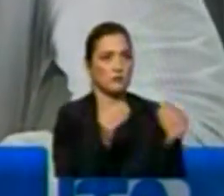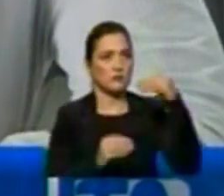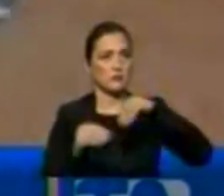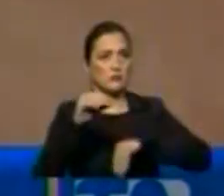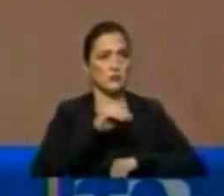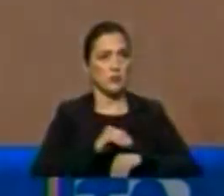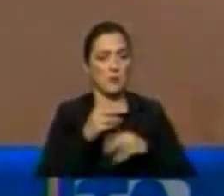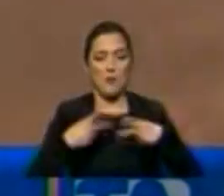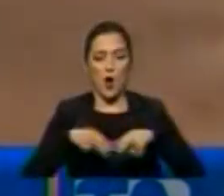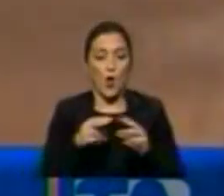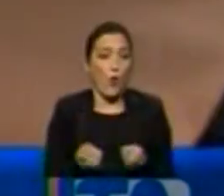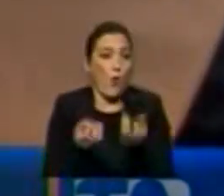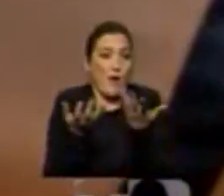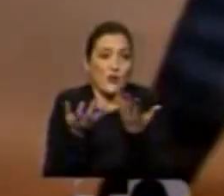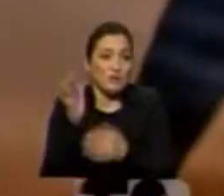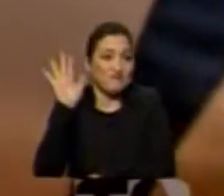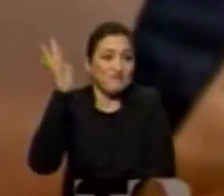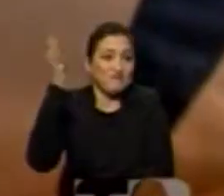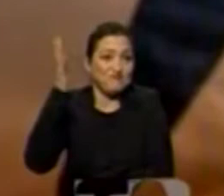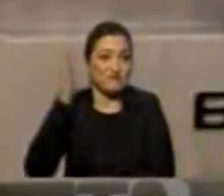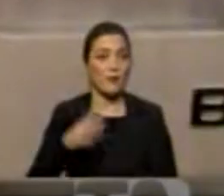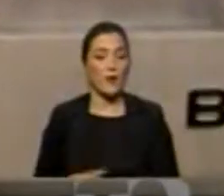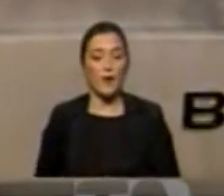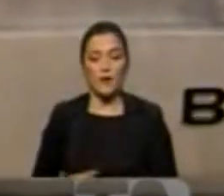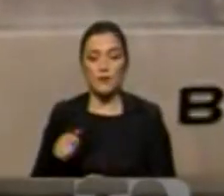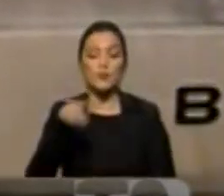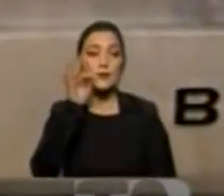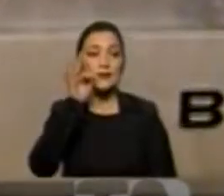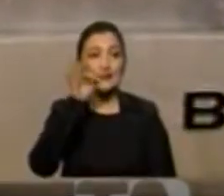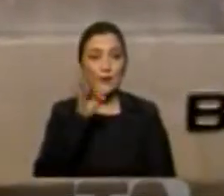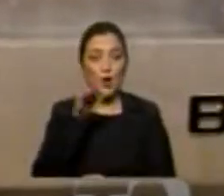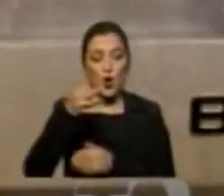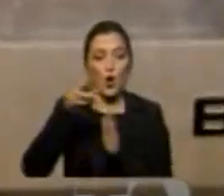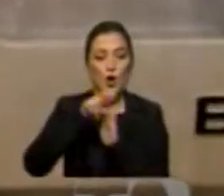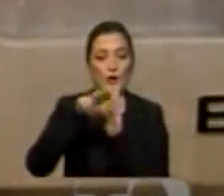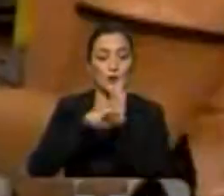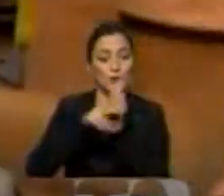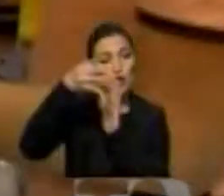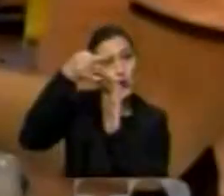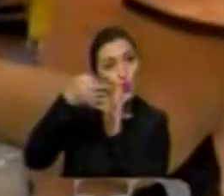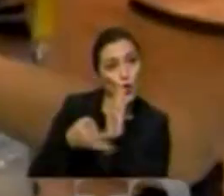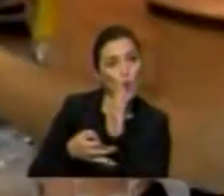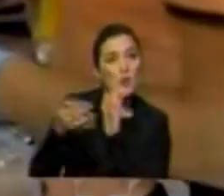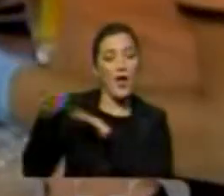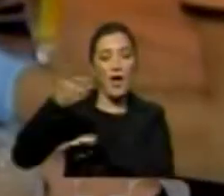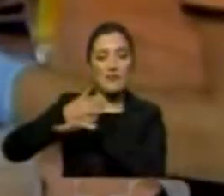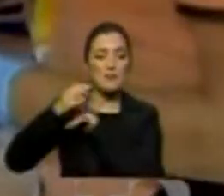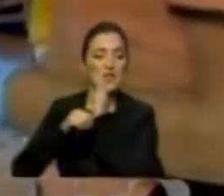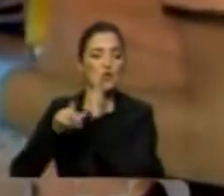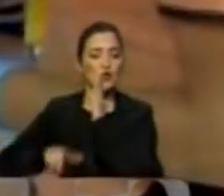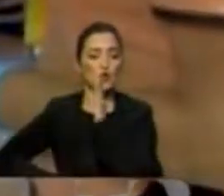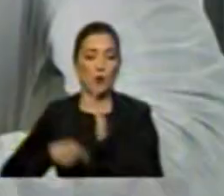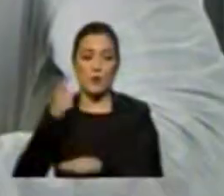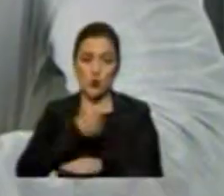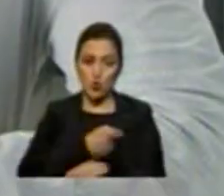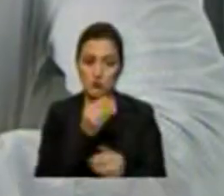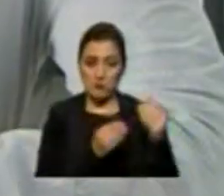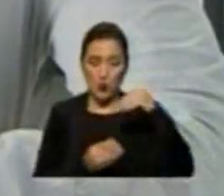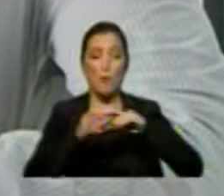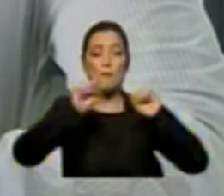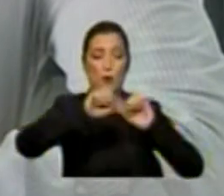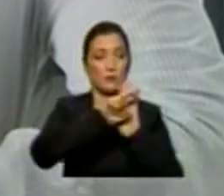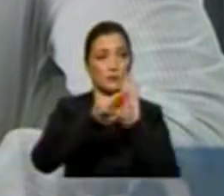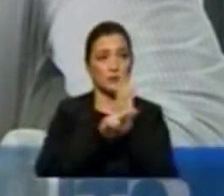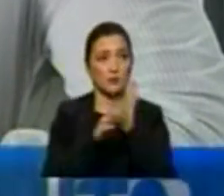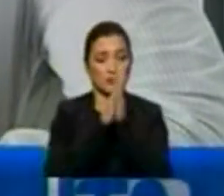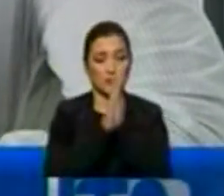costo de la prueba. No obstante, solo se hará este examen a quienes cumplan con estos lineamientos dados por el Ministerio de Salud. El pedido médico